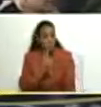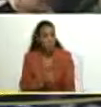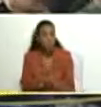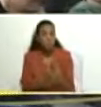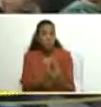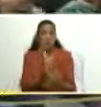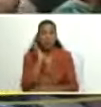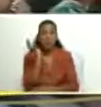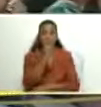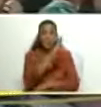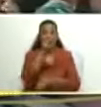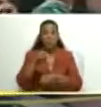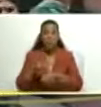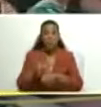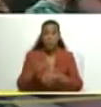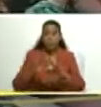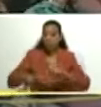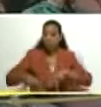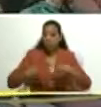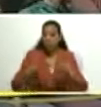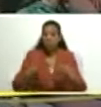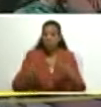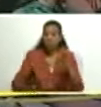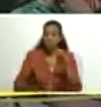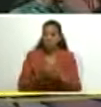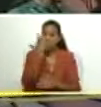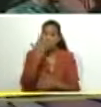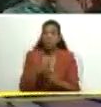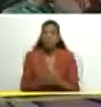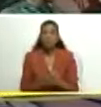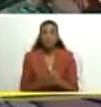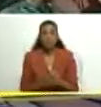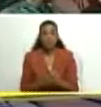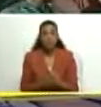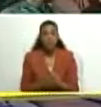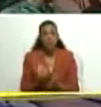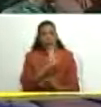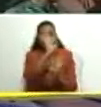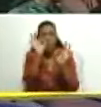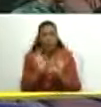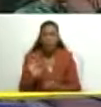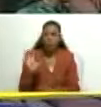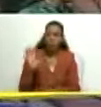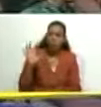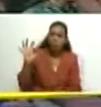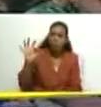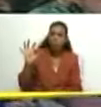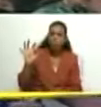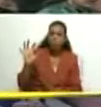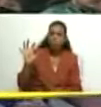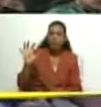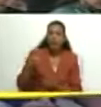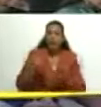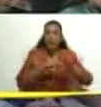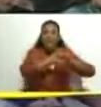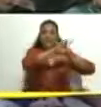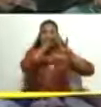El Congreso de la Nueva Época nació como parte de las